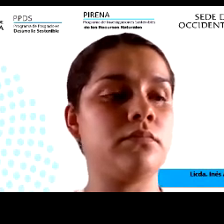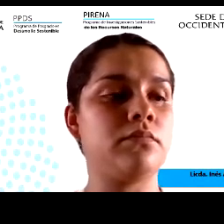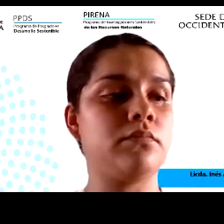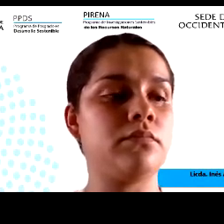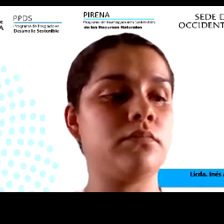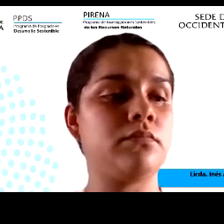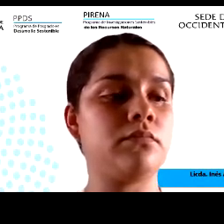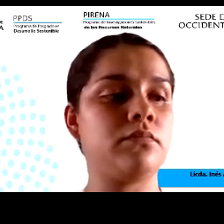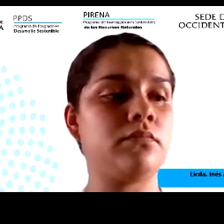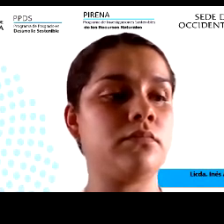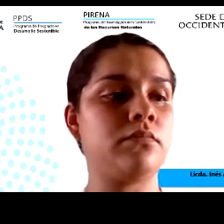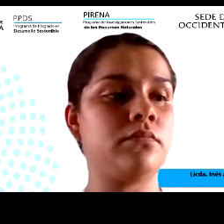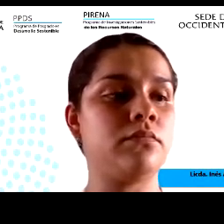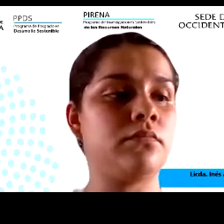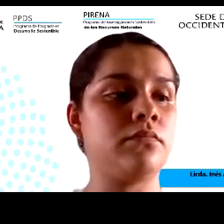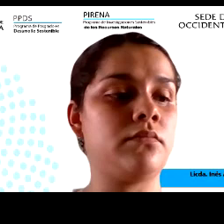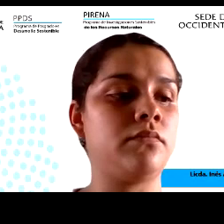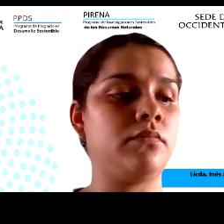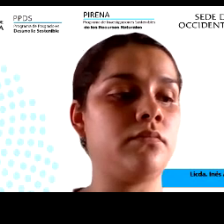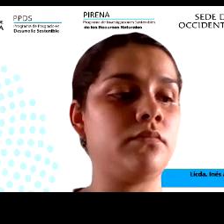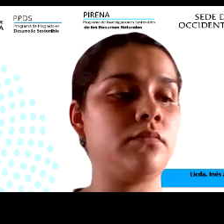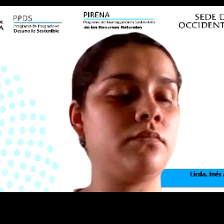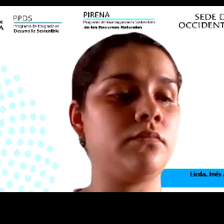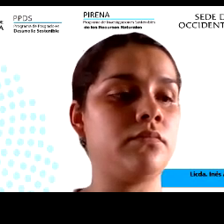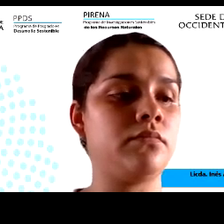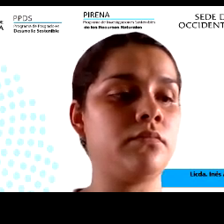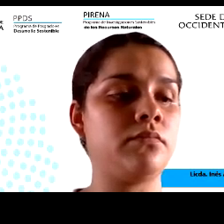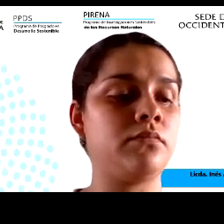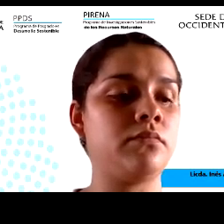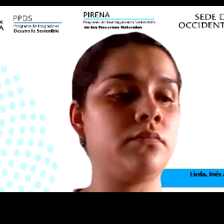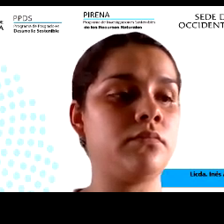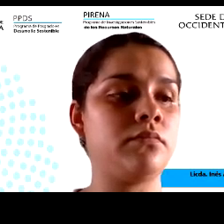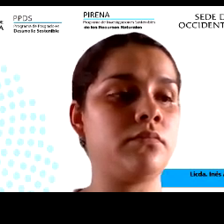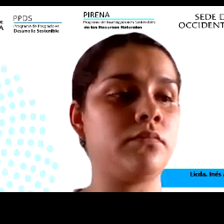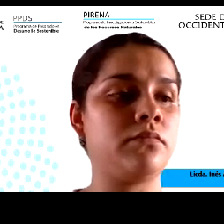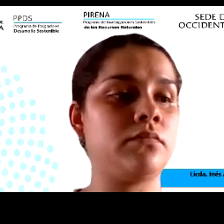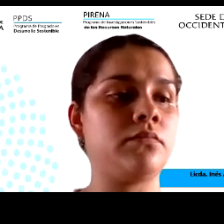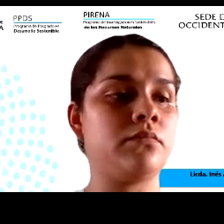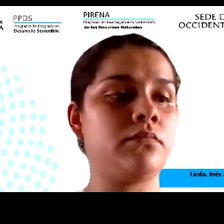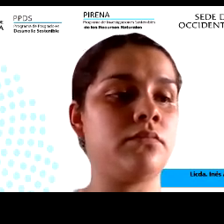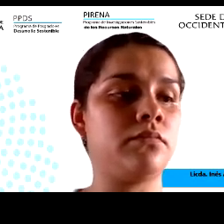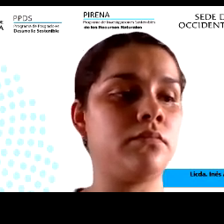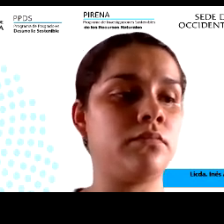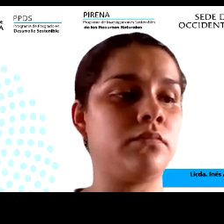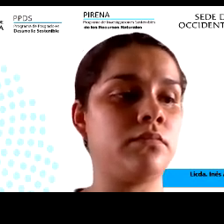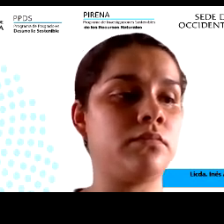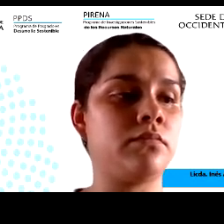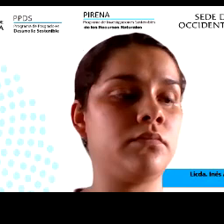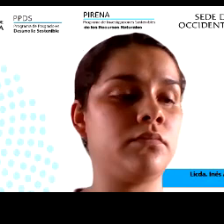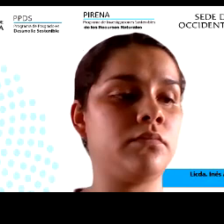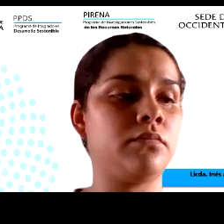eh, pero sí algunas especies, no todas, tienden a alejarse de la zona,